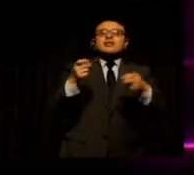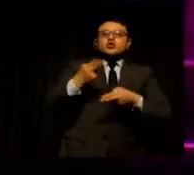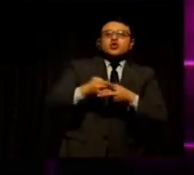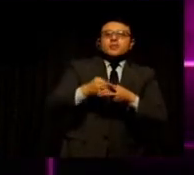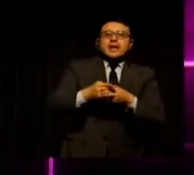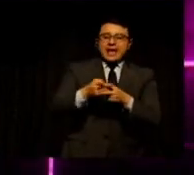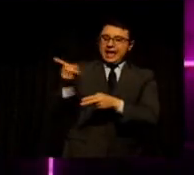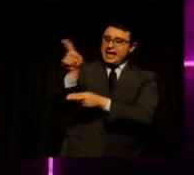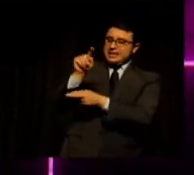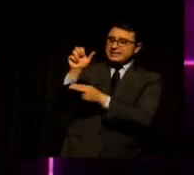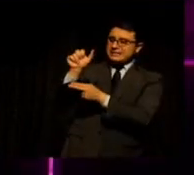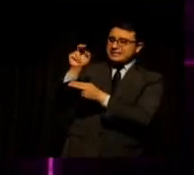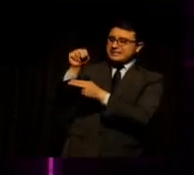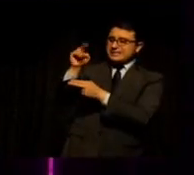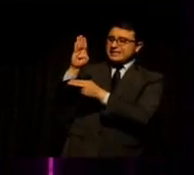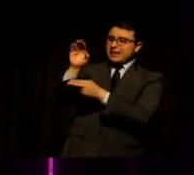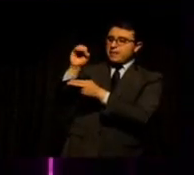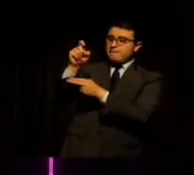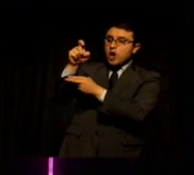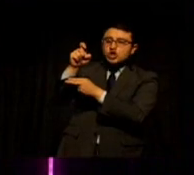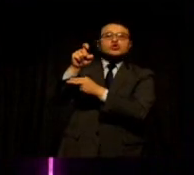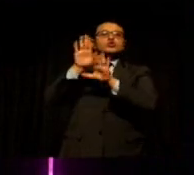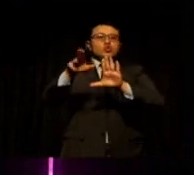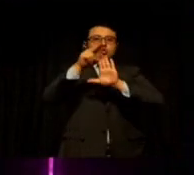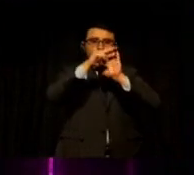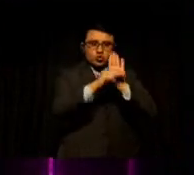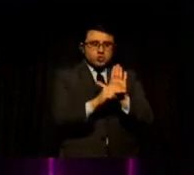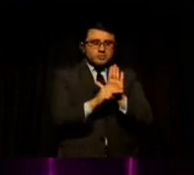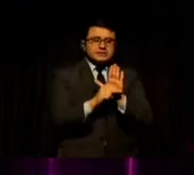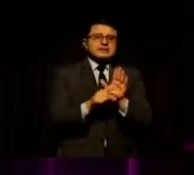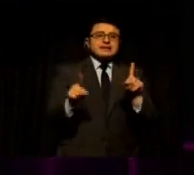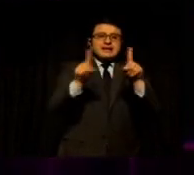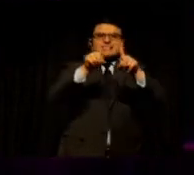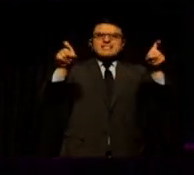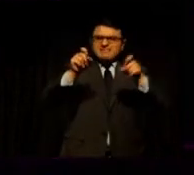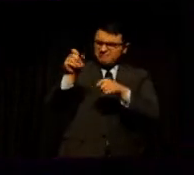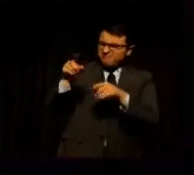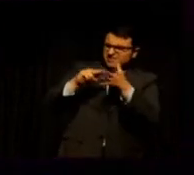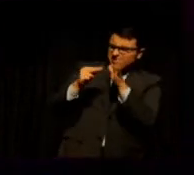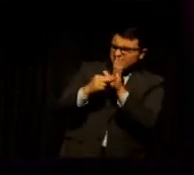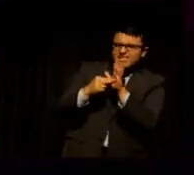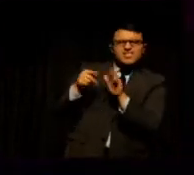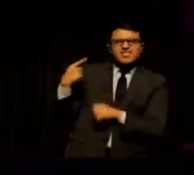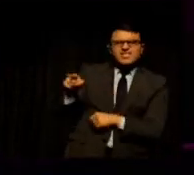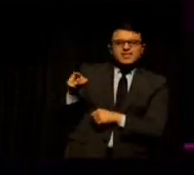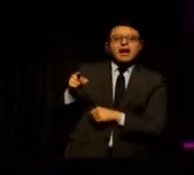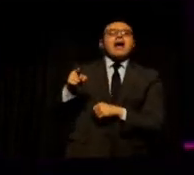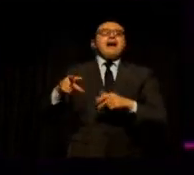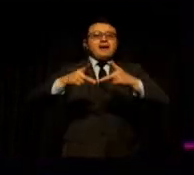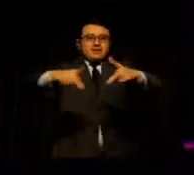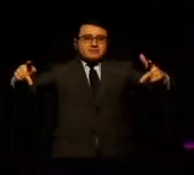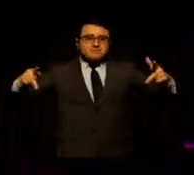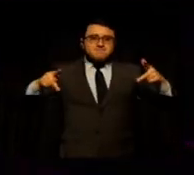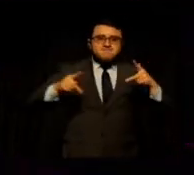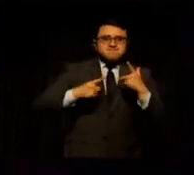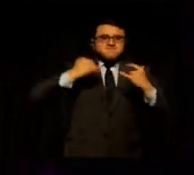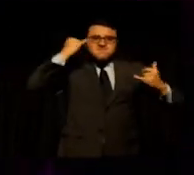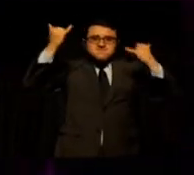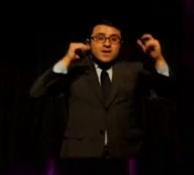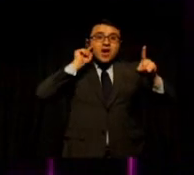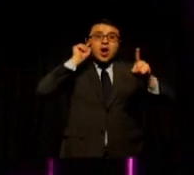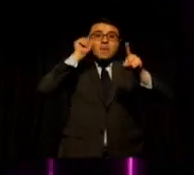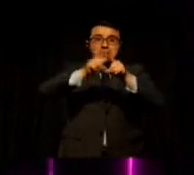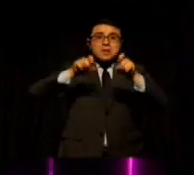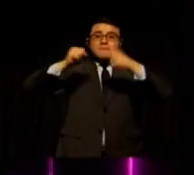regulatorio que es esa esa especie de espacio creativo dinámico para que el fintech llegue a